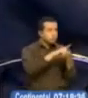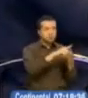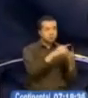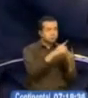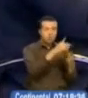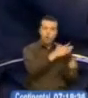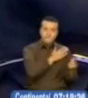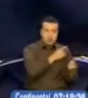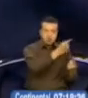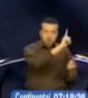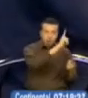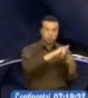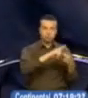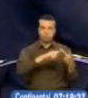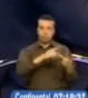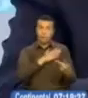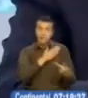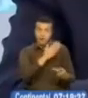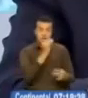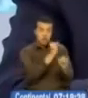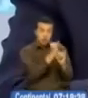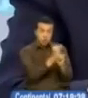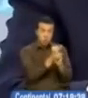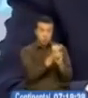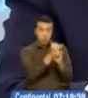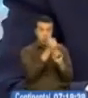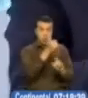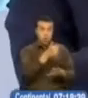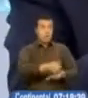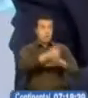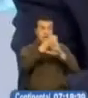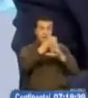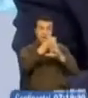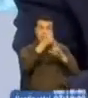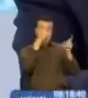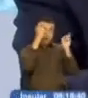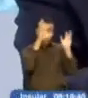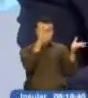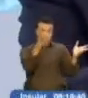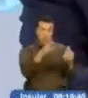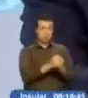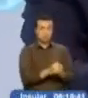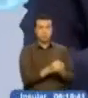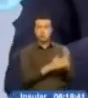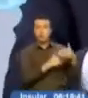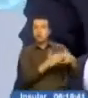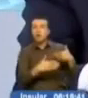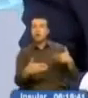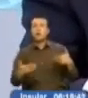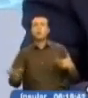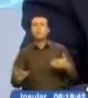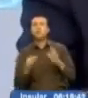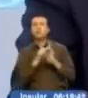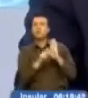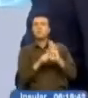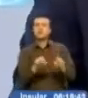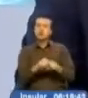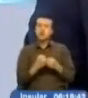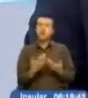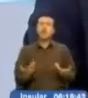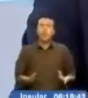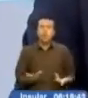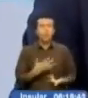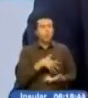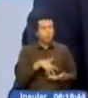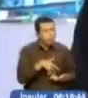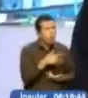pasamos a decir, no existe institucionalidad, entonces, ¿cuál es el orden y las normas de una sociedad?